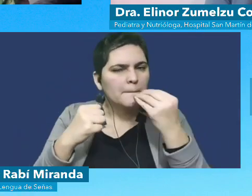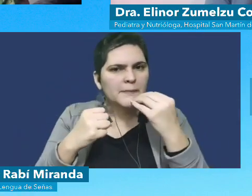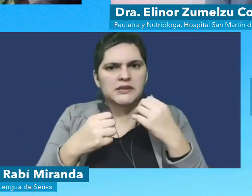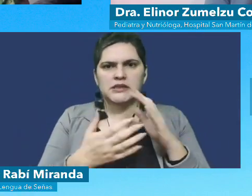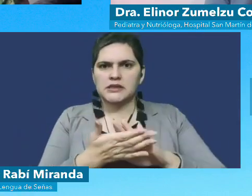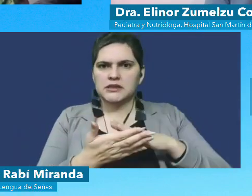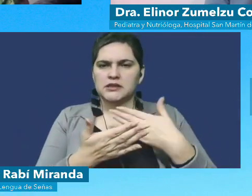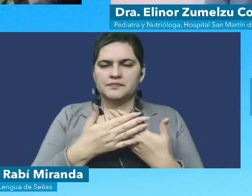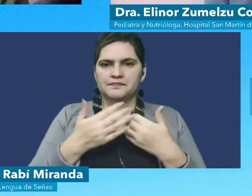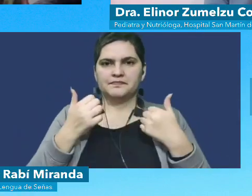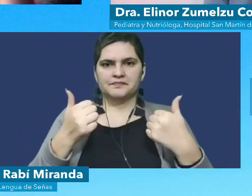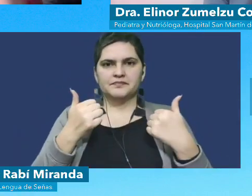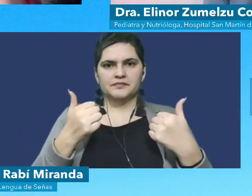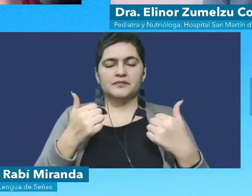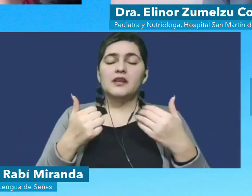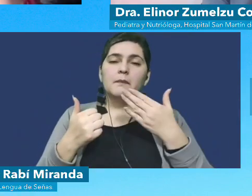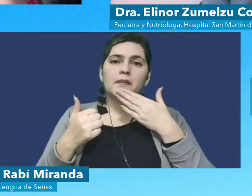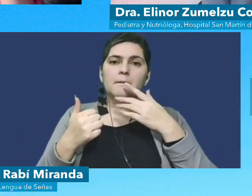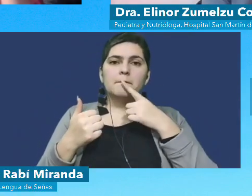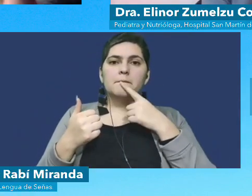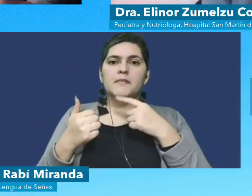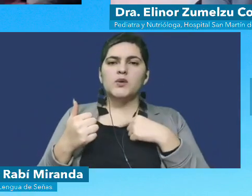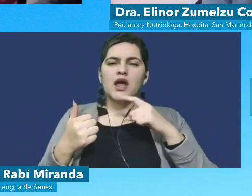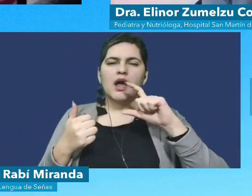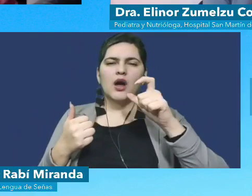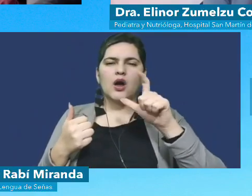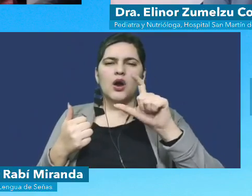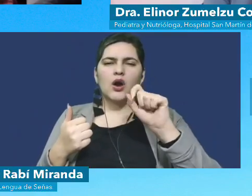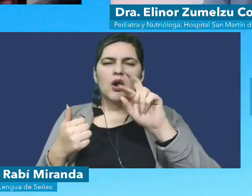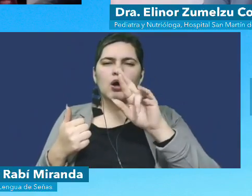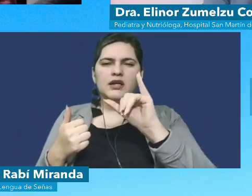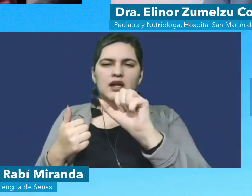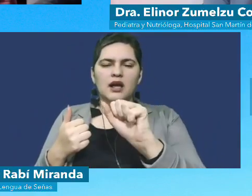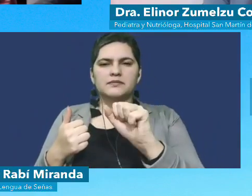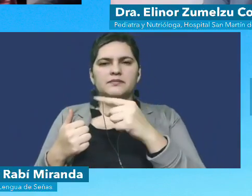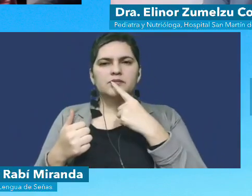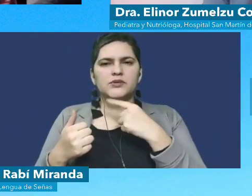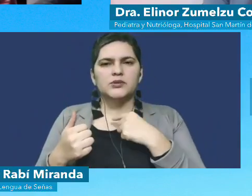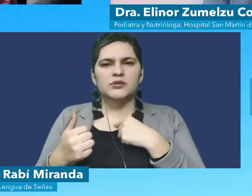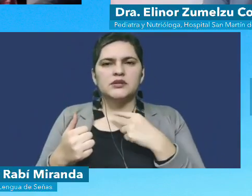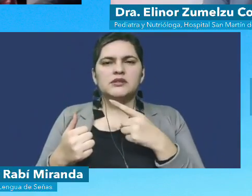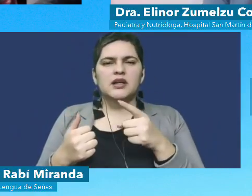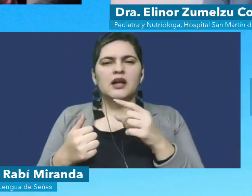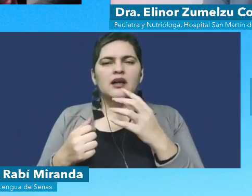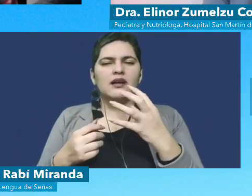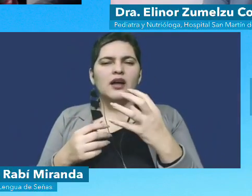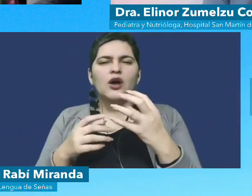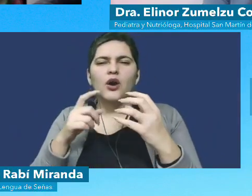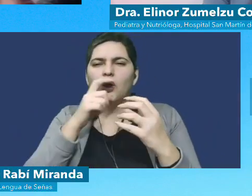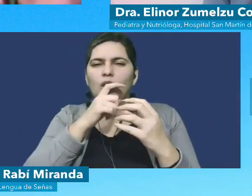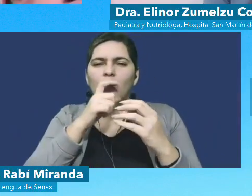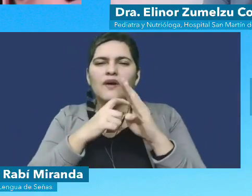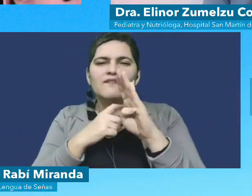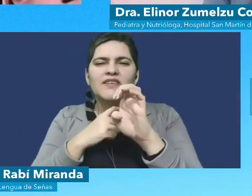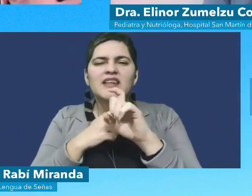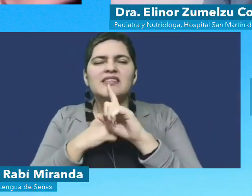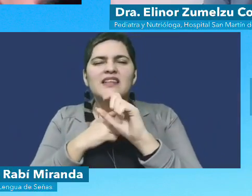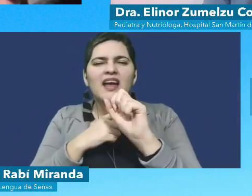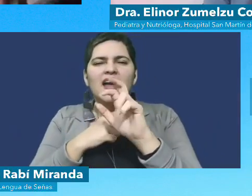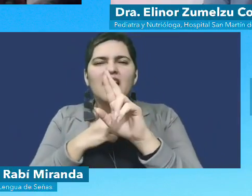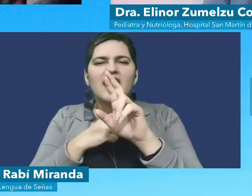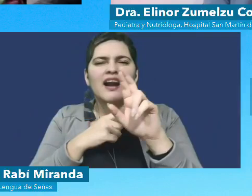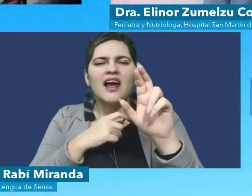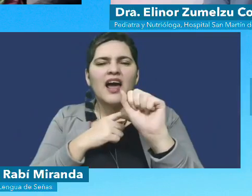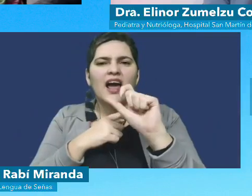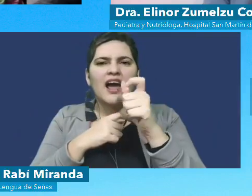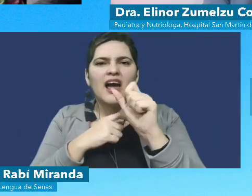Nos pregunta también Gloria Muñoz, nos cuenta que le da betarraga a su hijo de 16 años y el hijo manifiesta un